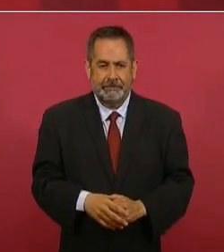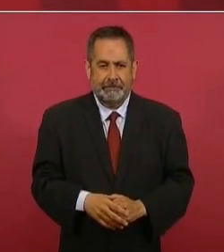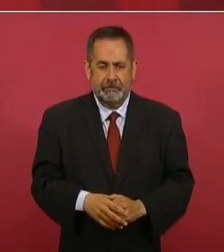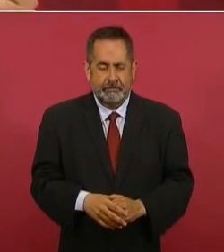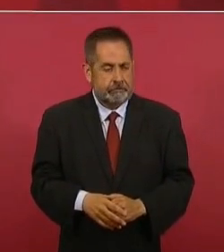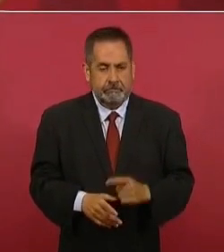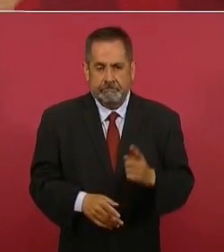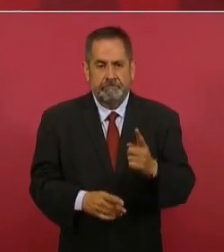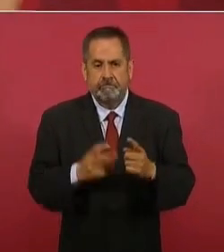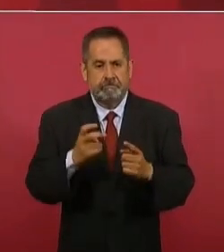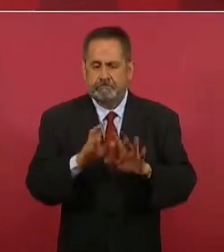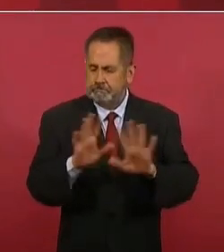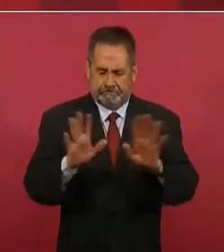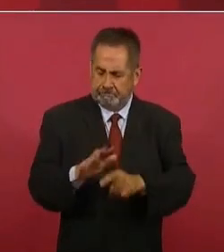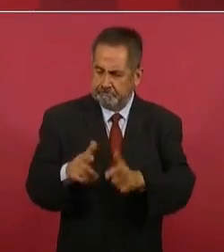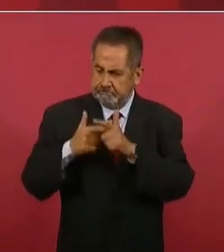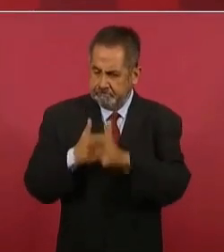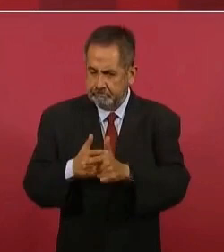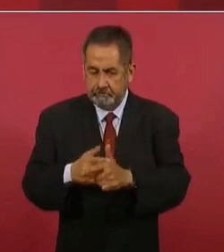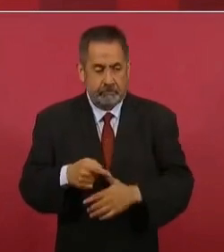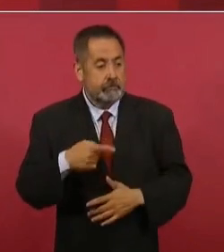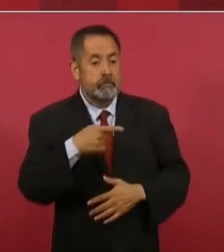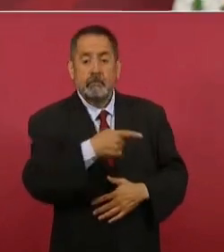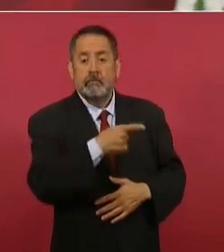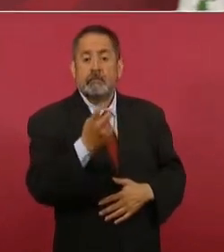Por eso se quedaron